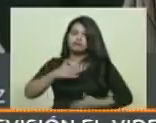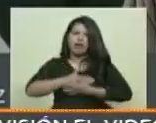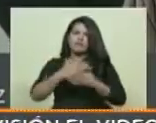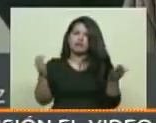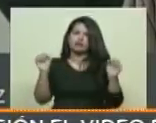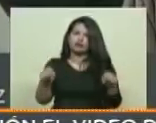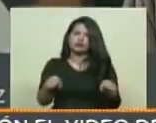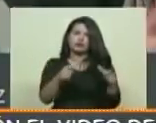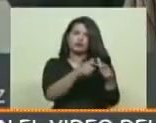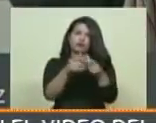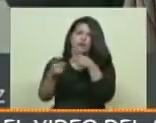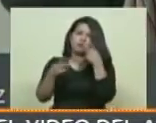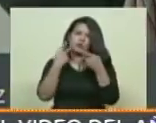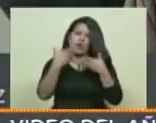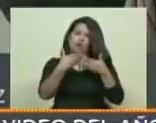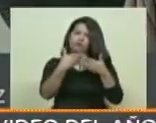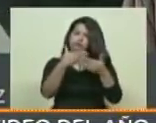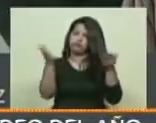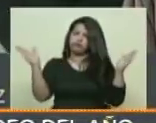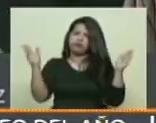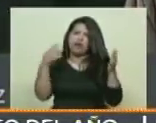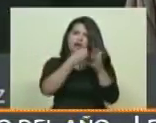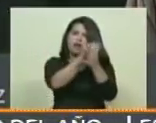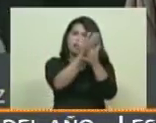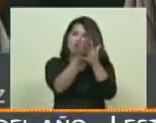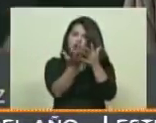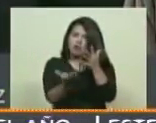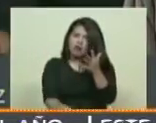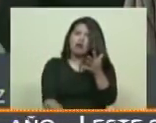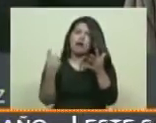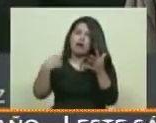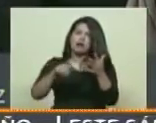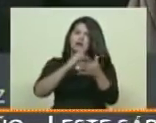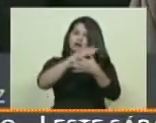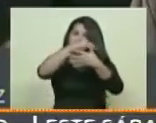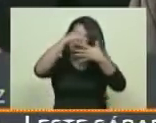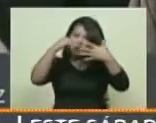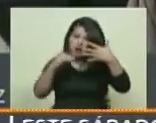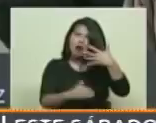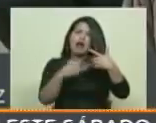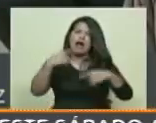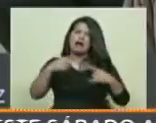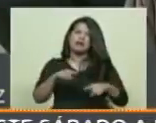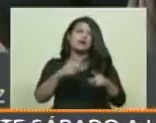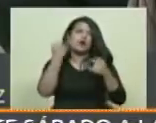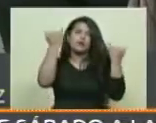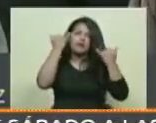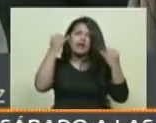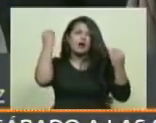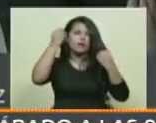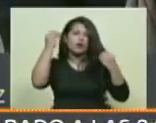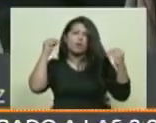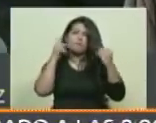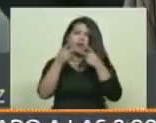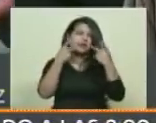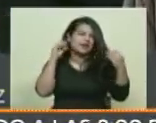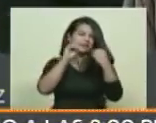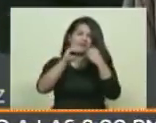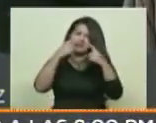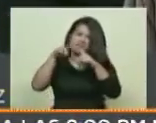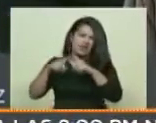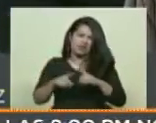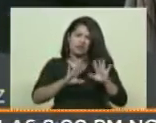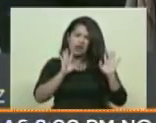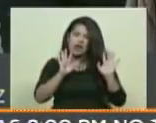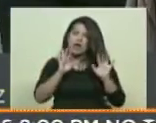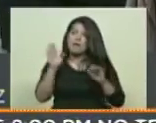políticos, nosotros tenemos una amplia gama de partidos políticos con tendencias políticas e ideológicas diversas y plurales. En el caso